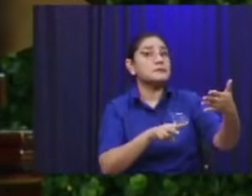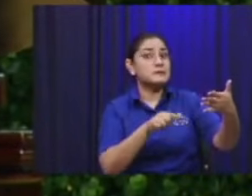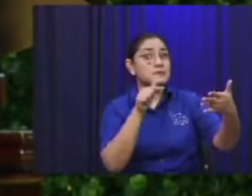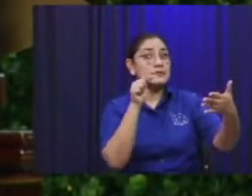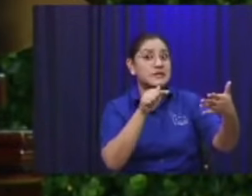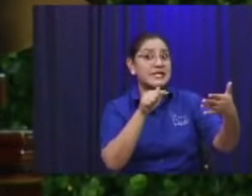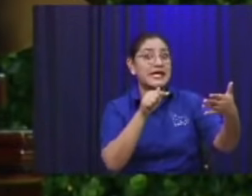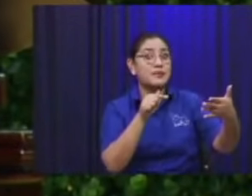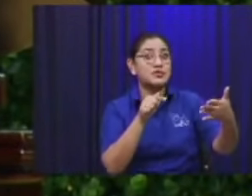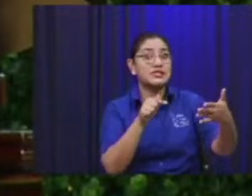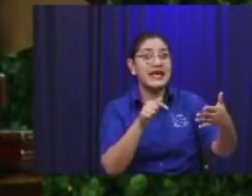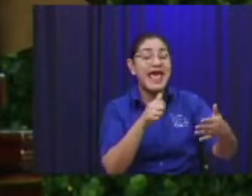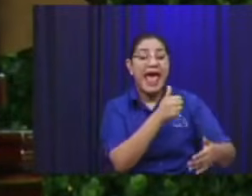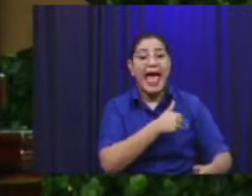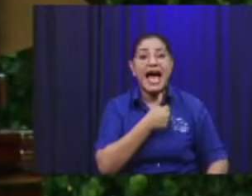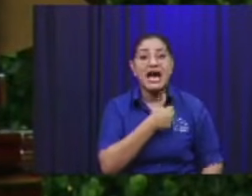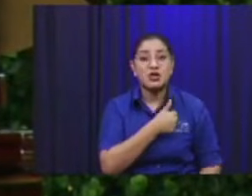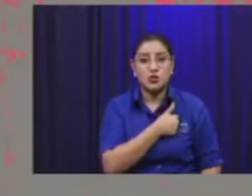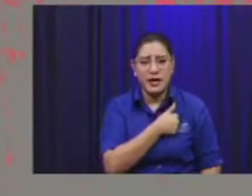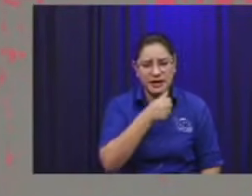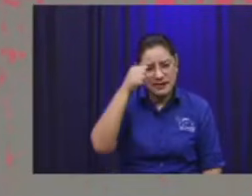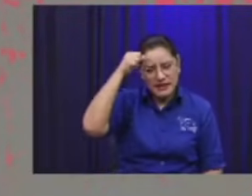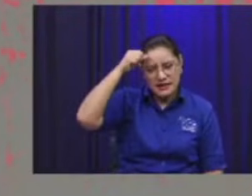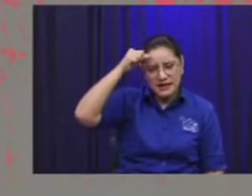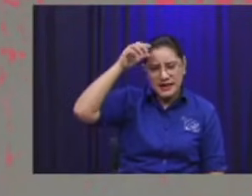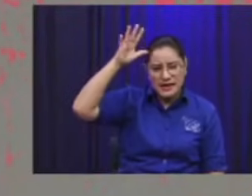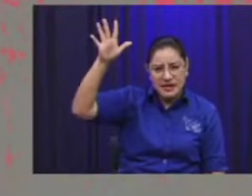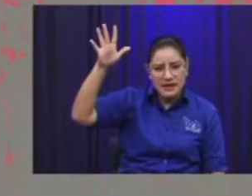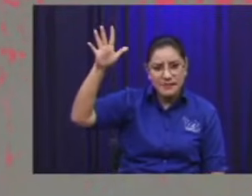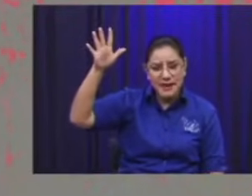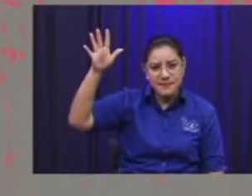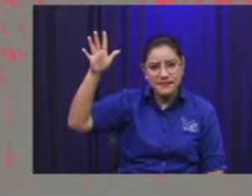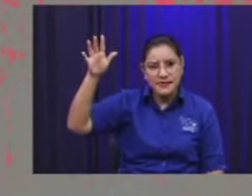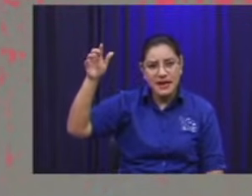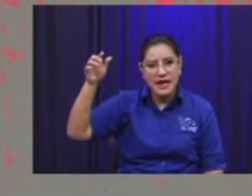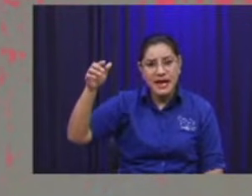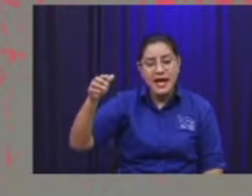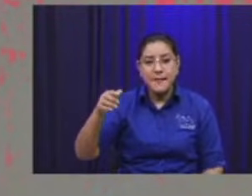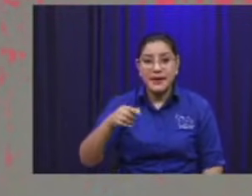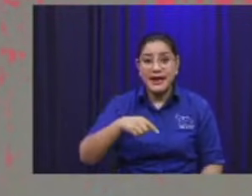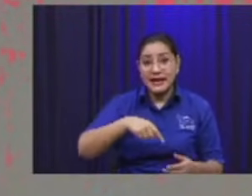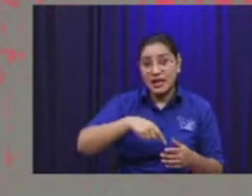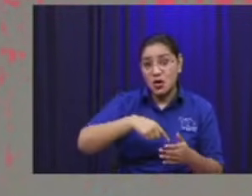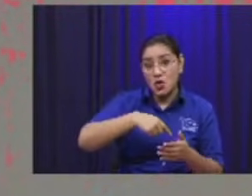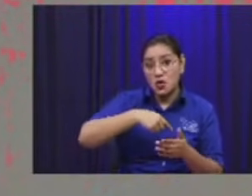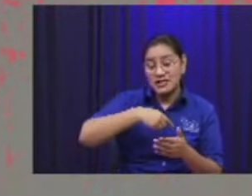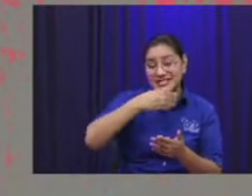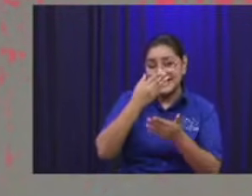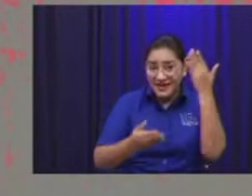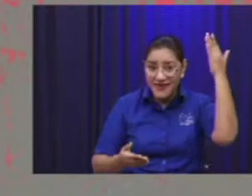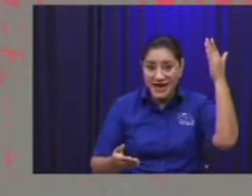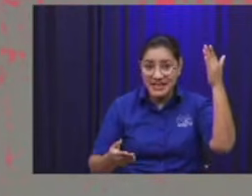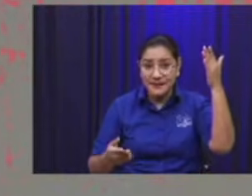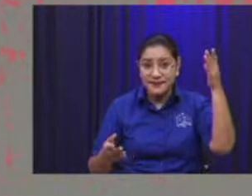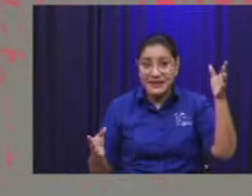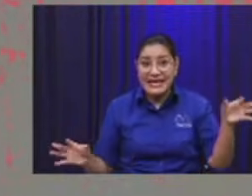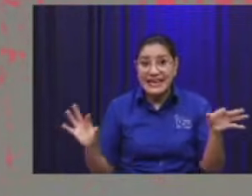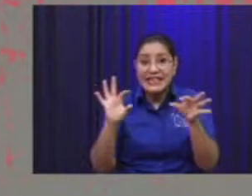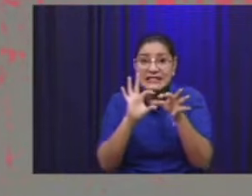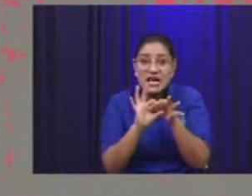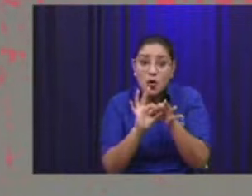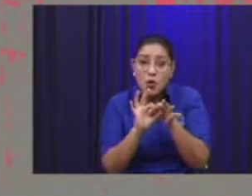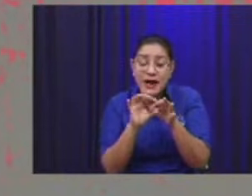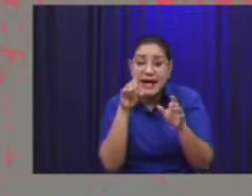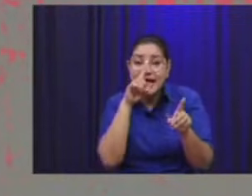multiplique y en caso de guerra se une también con los que nos odian